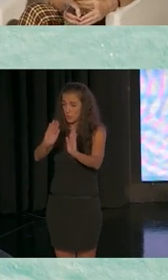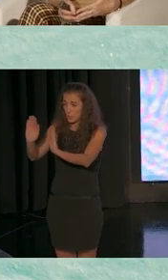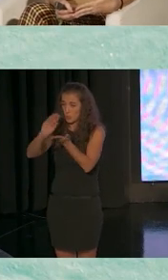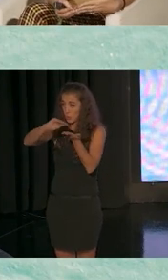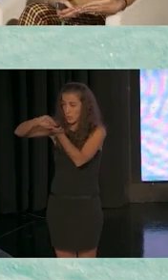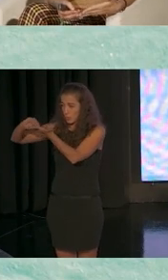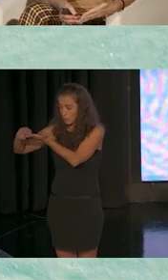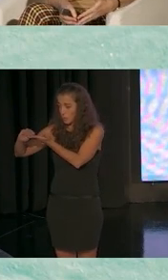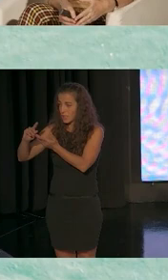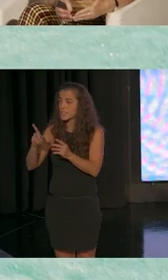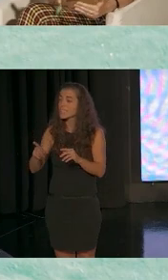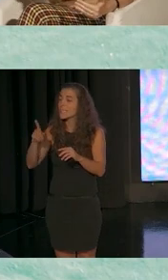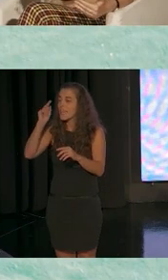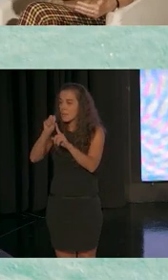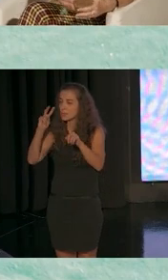enfoque